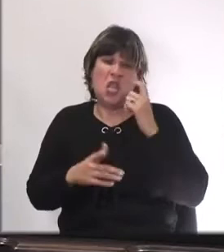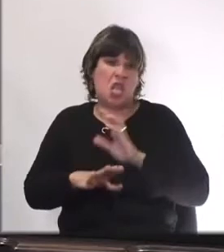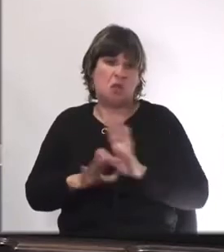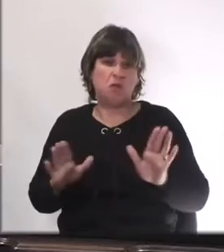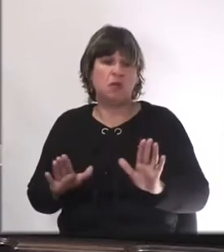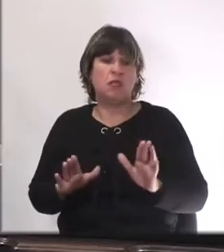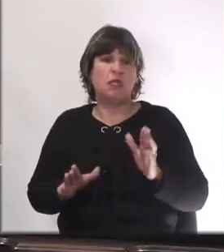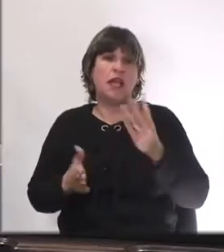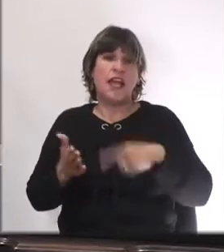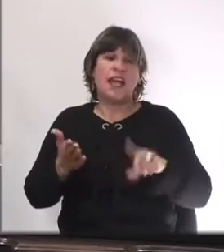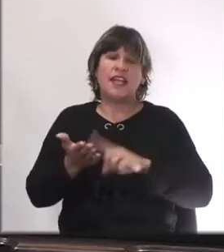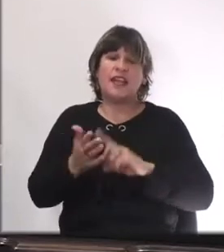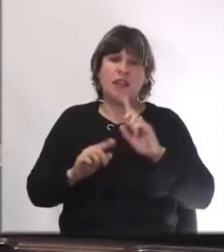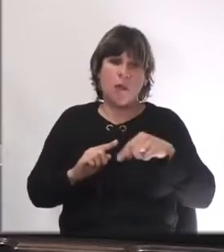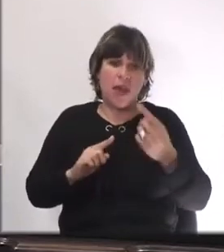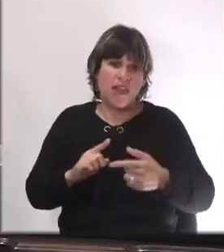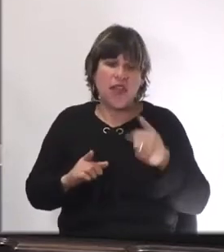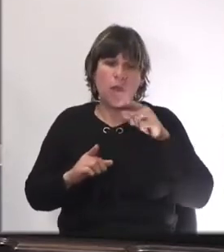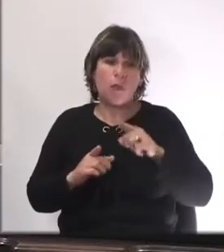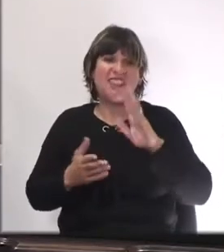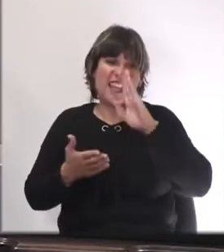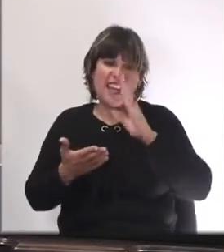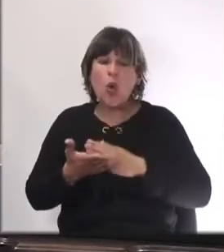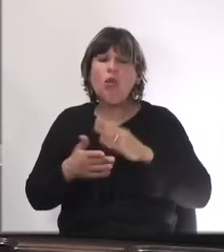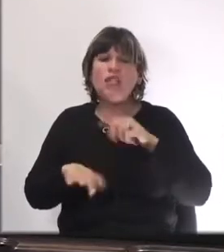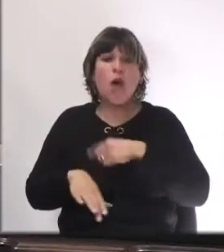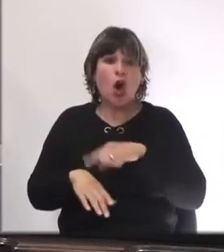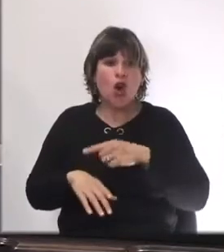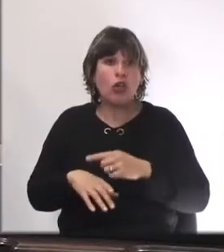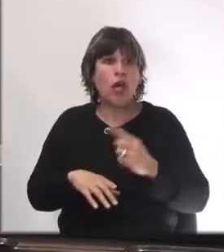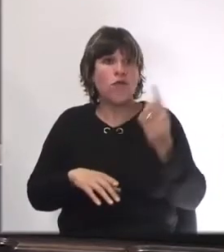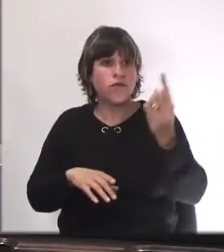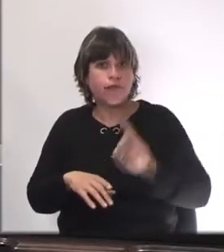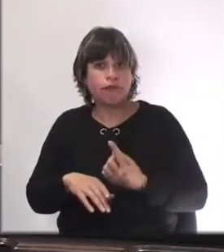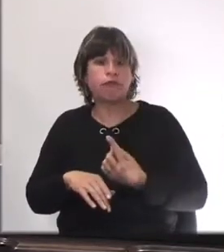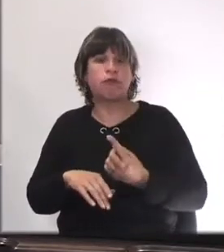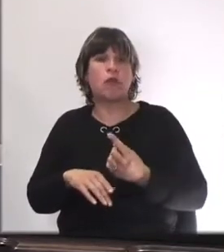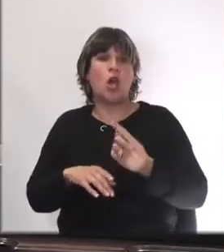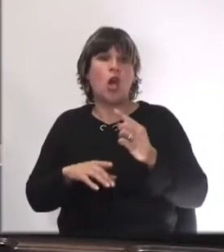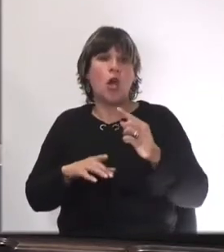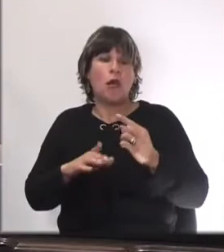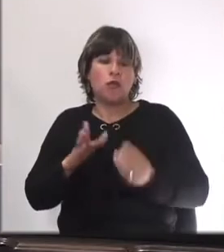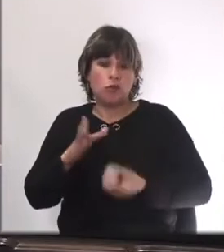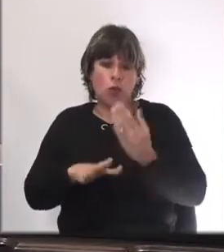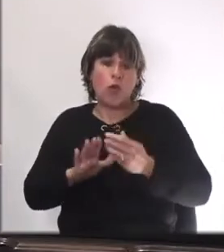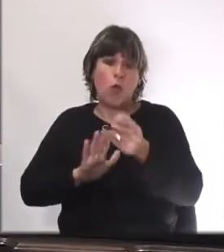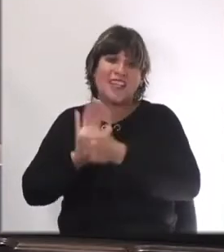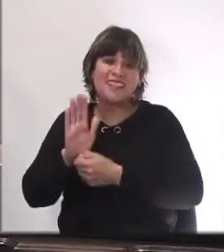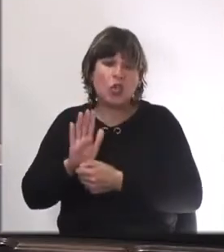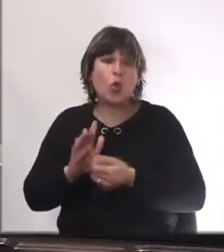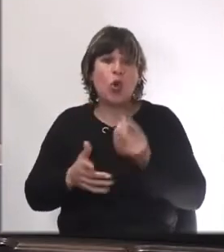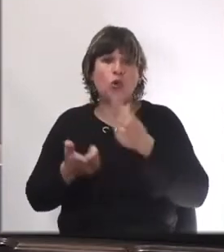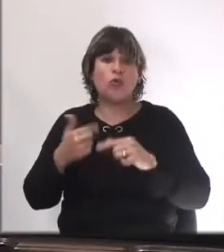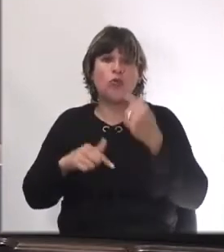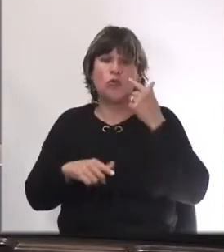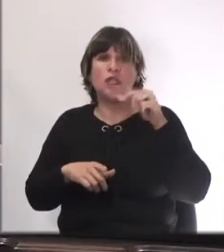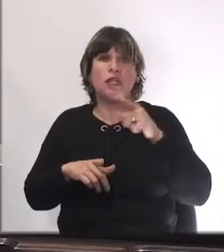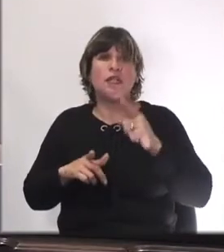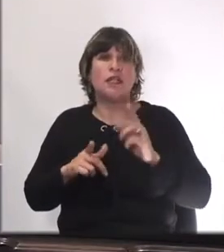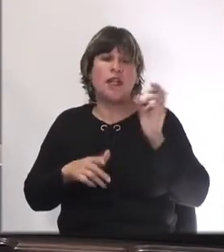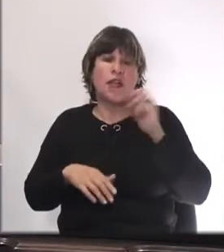Y además después aparecen a última hora todavía otros artículos, un plan de atención y